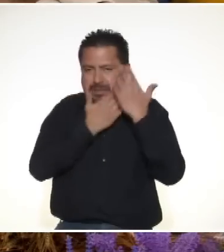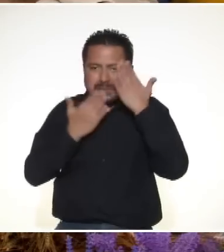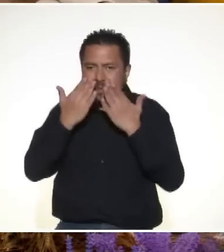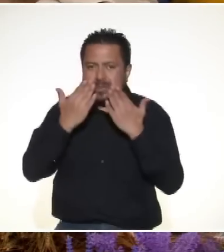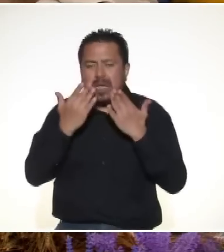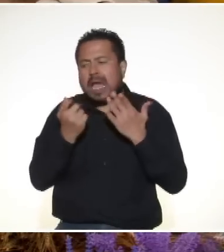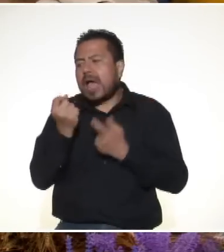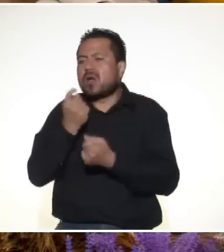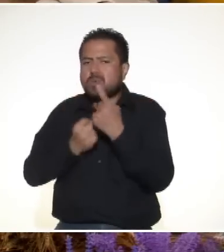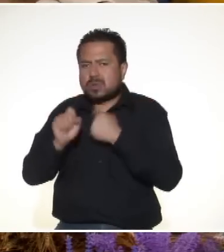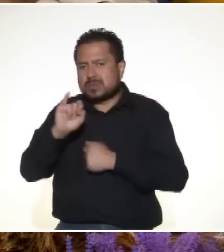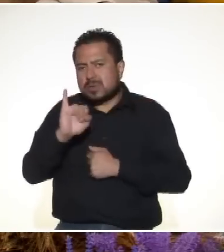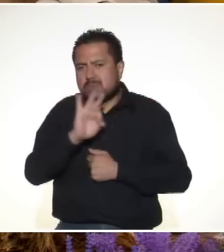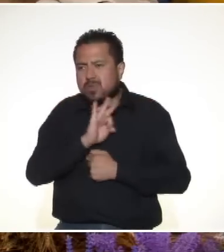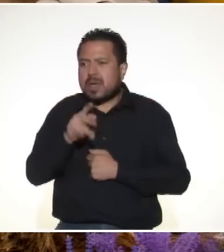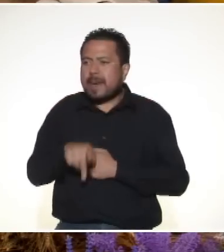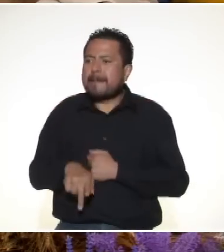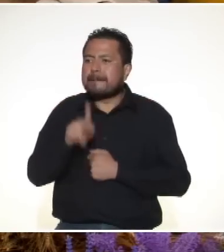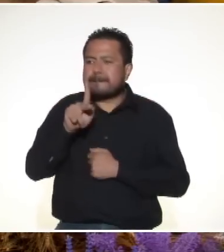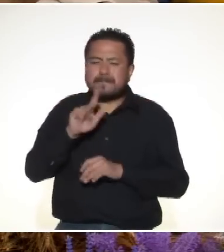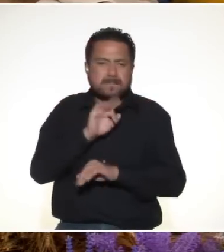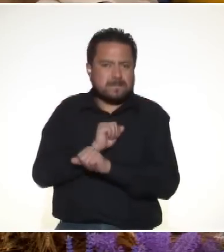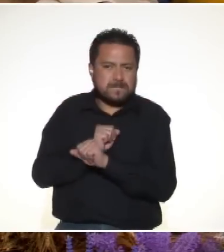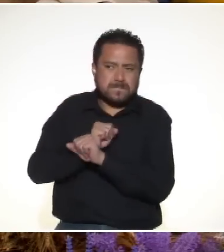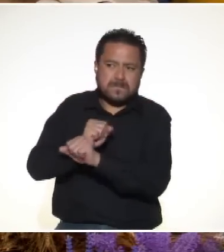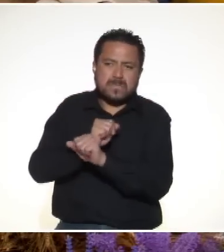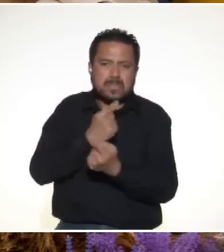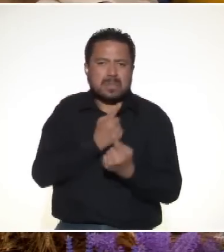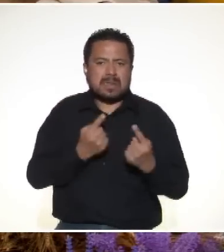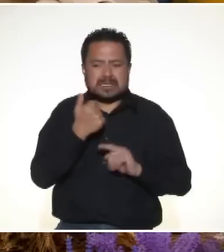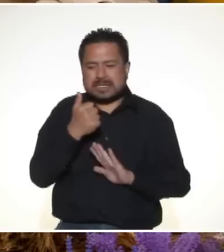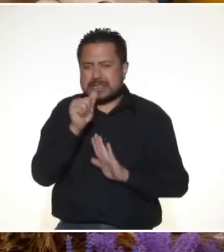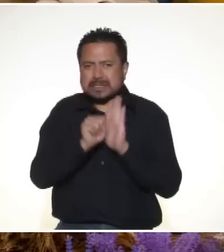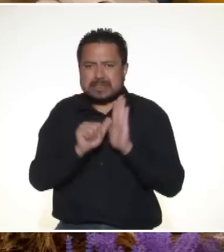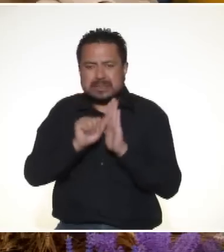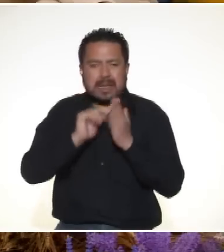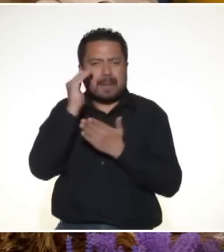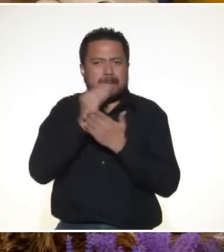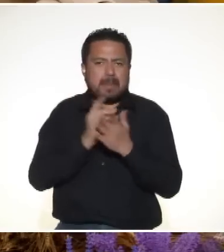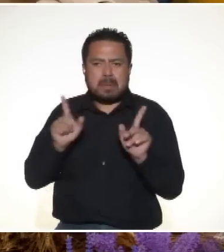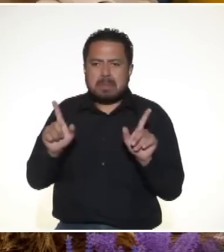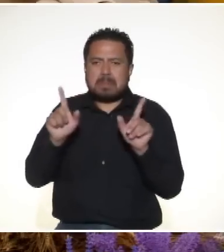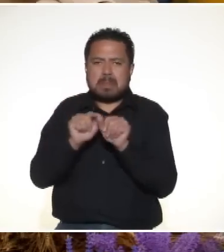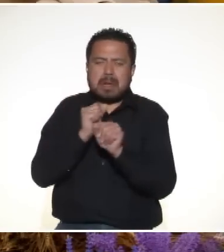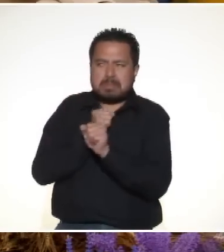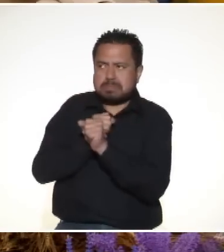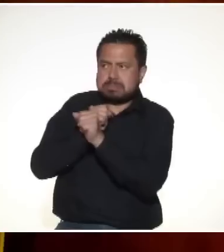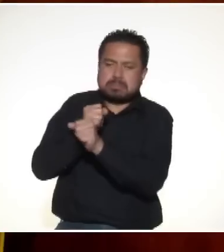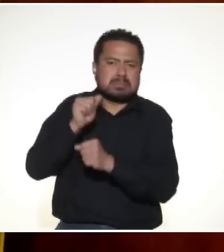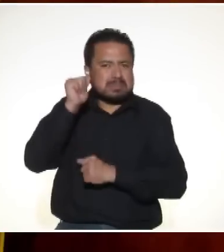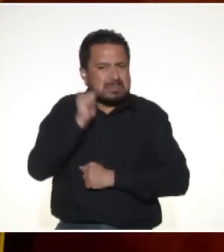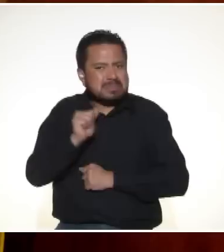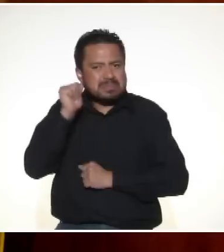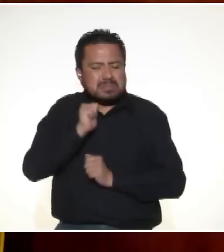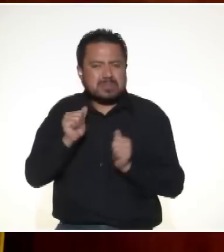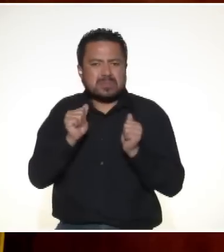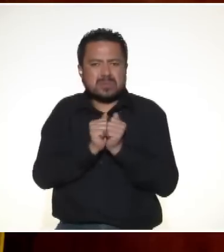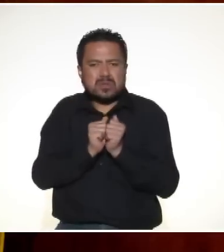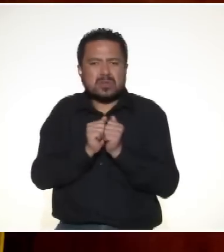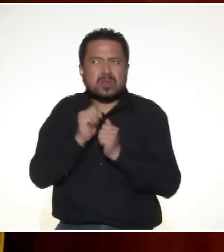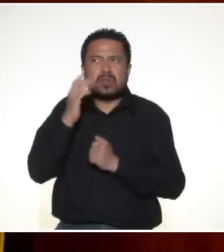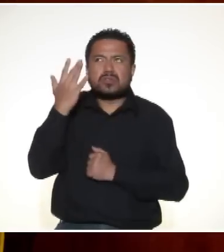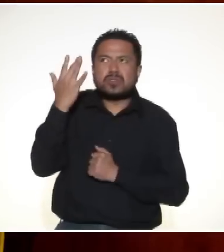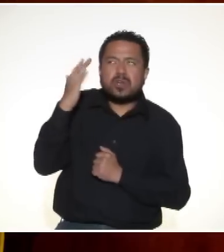utilizar, pero los mecanismos de protección en menores de 6 meses son de barrera. Es decir, tienen que estar siempre bajo una